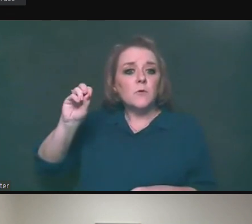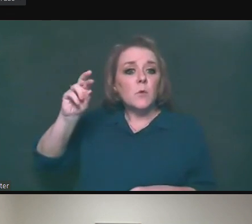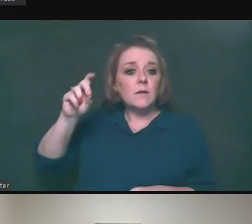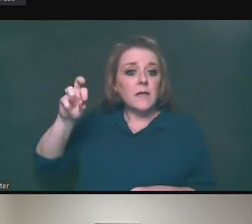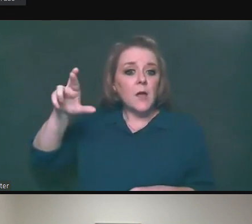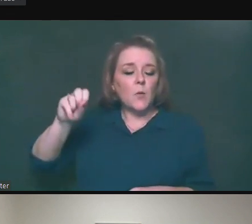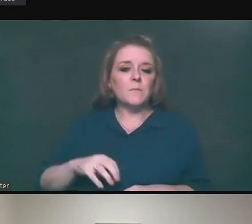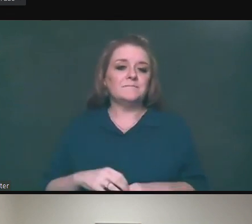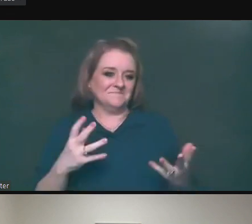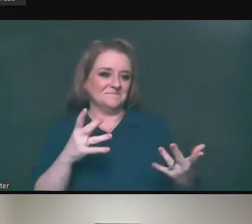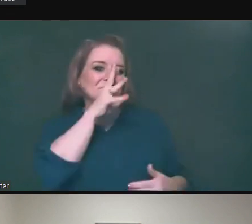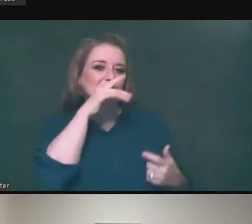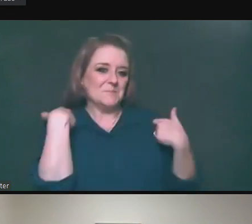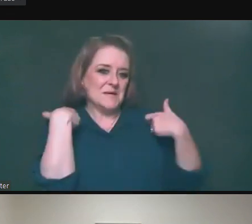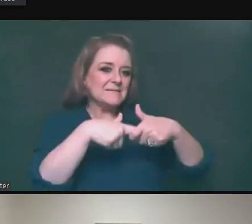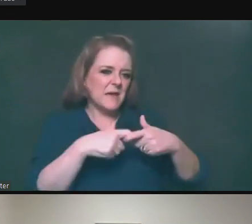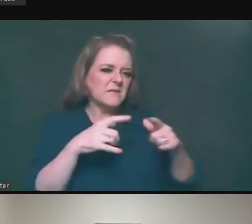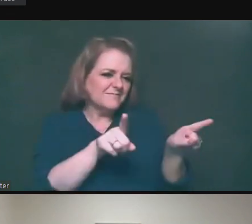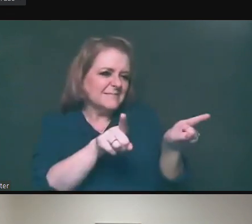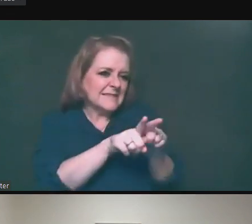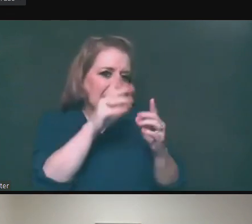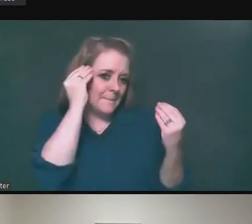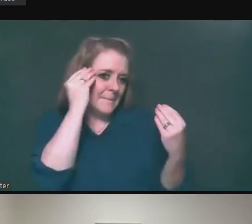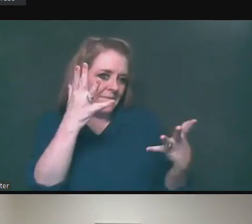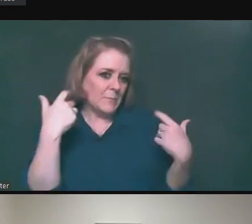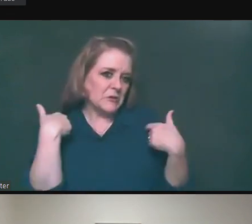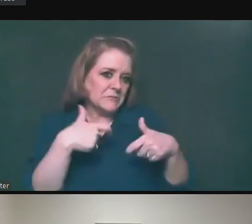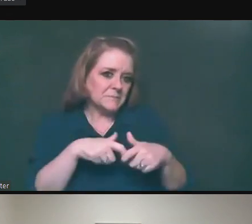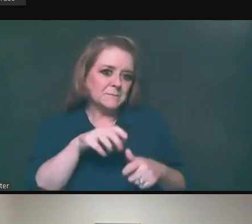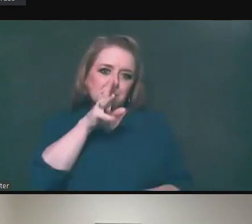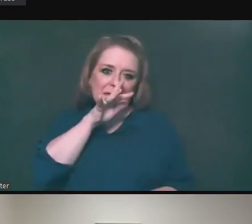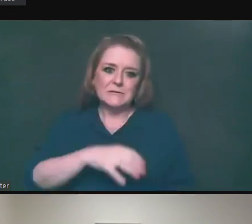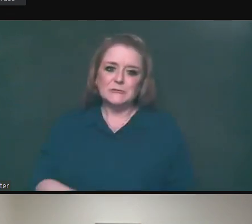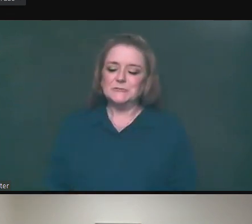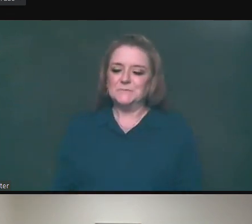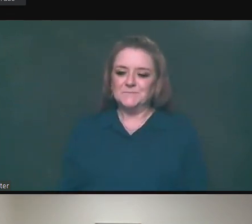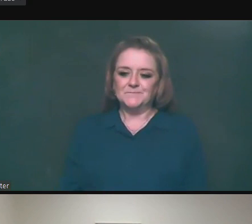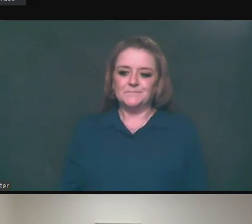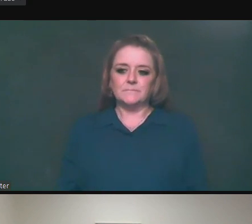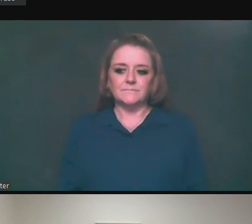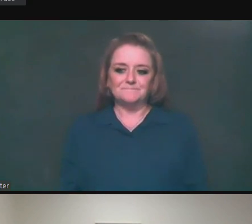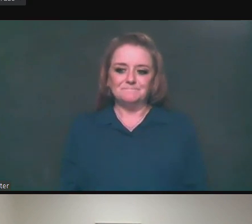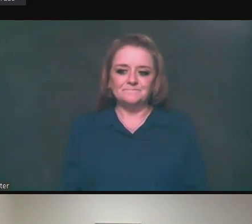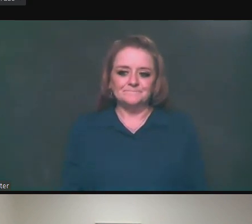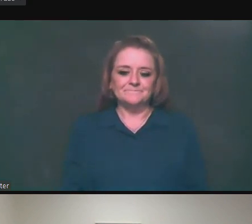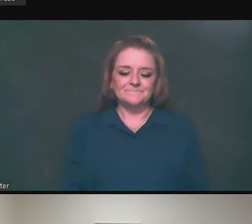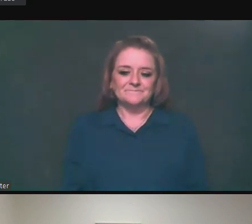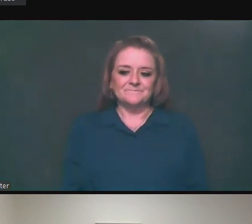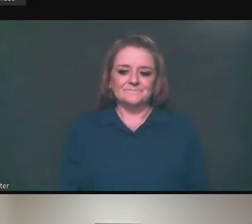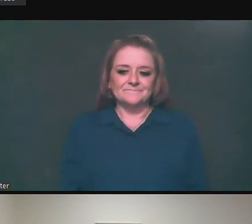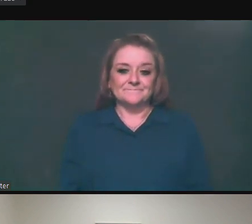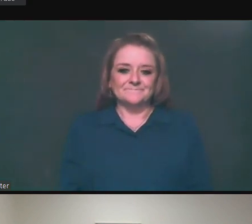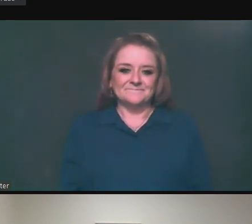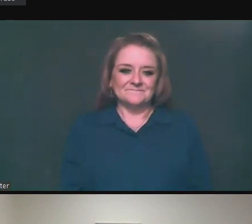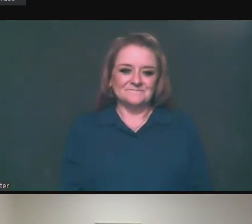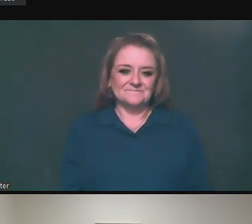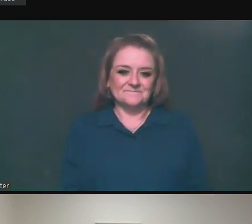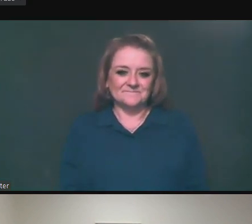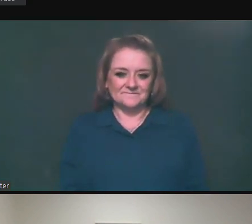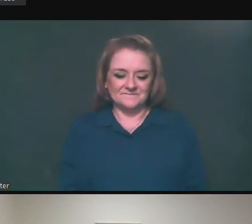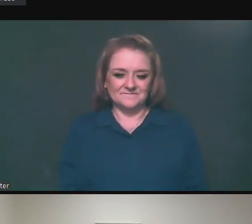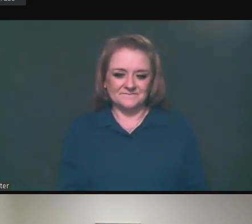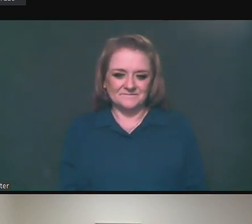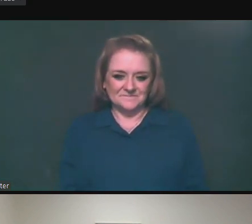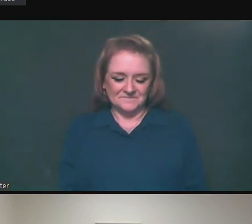En español, la situación que estamos mirando con este diagnóstico pediatra que está afectando a los